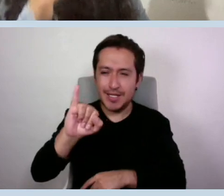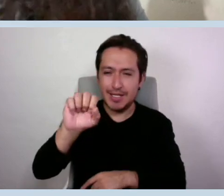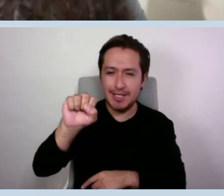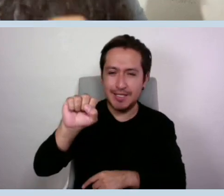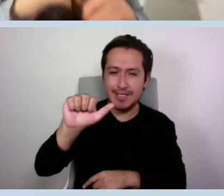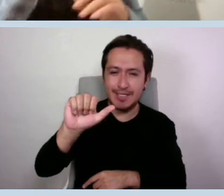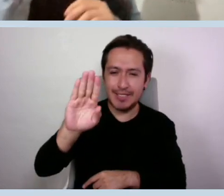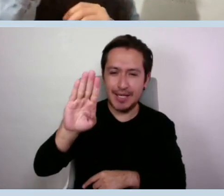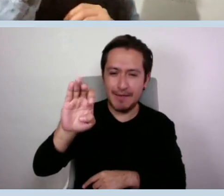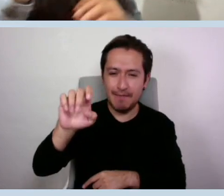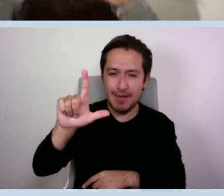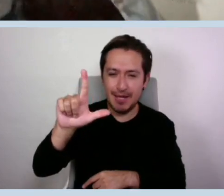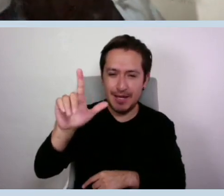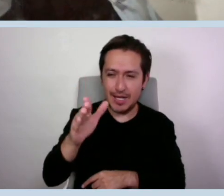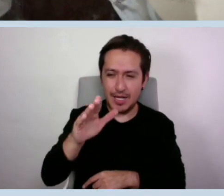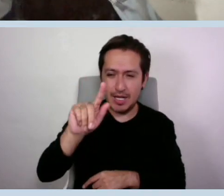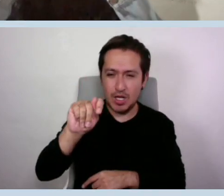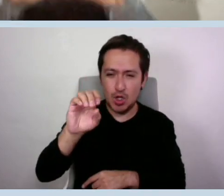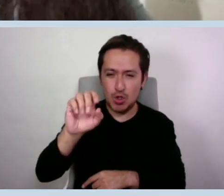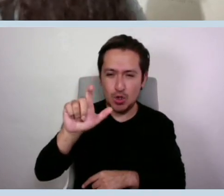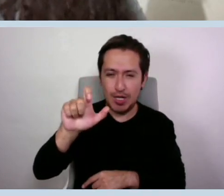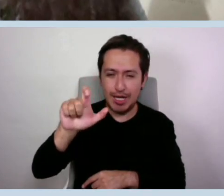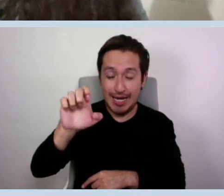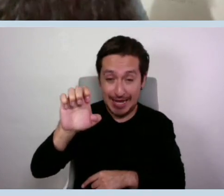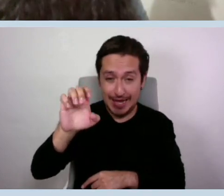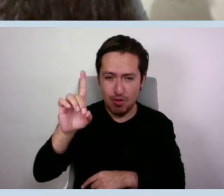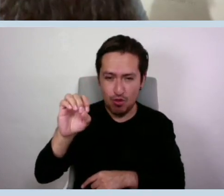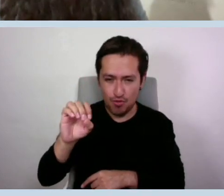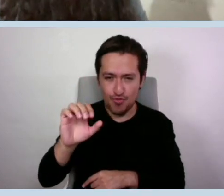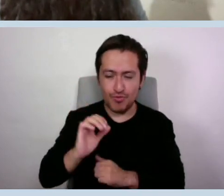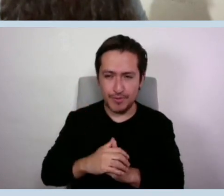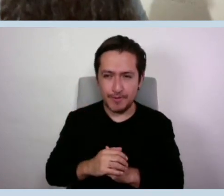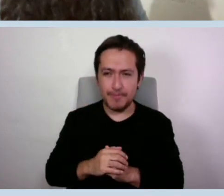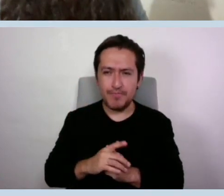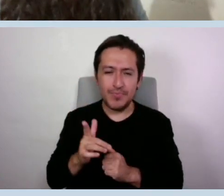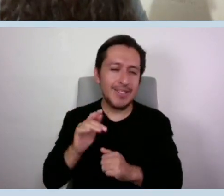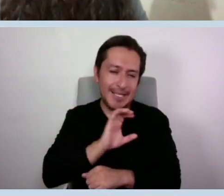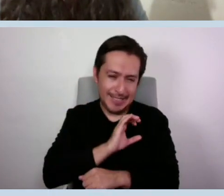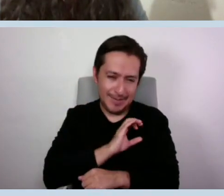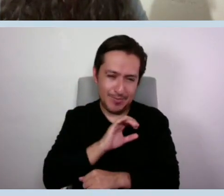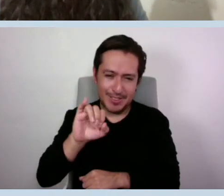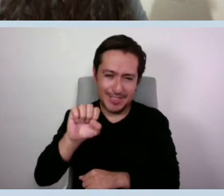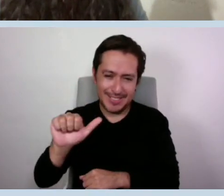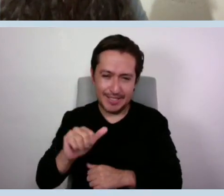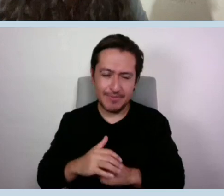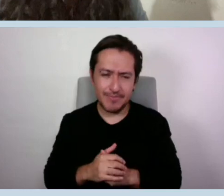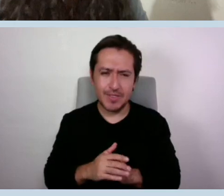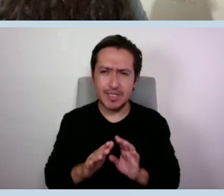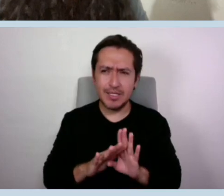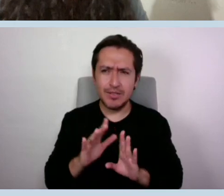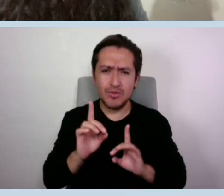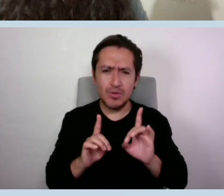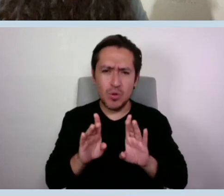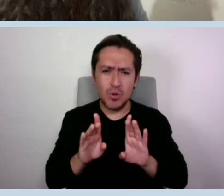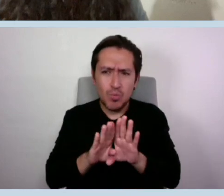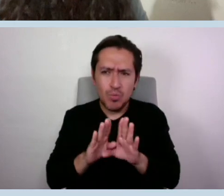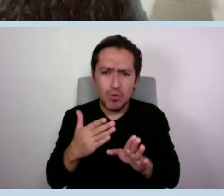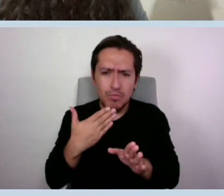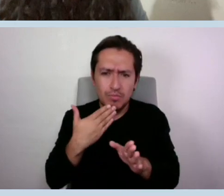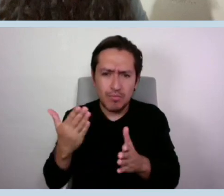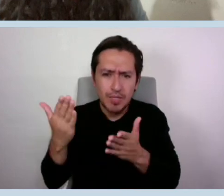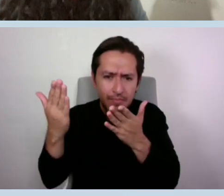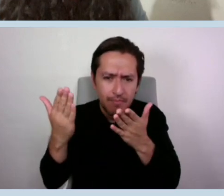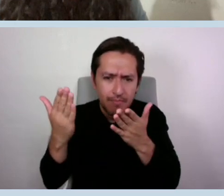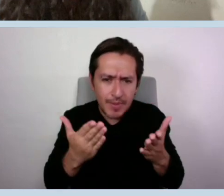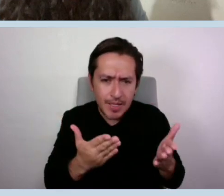queremos Isa y surgió la pregunta de cómo damos la bienvenida a personas que